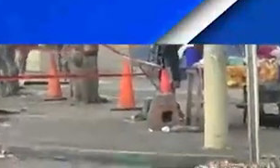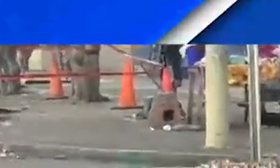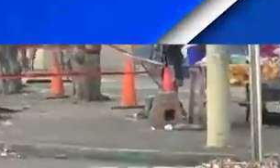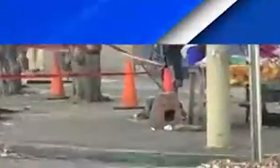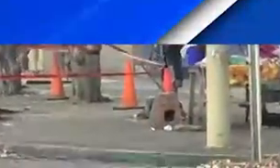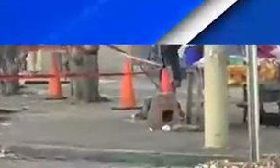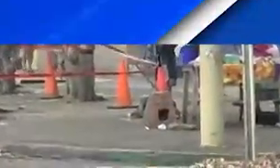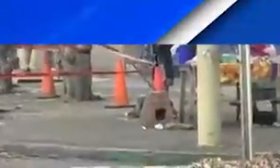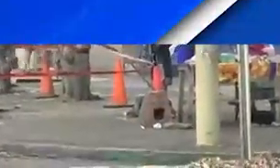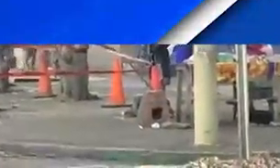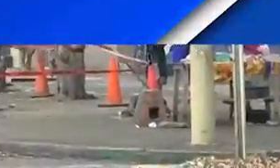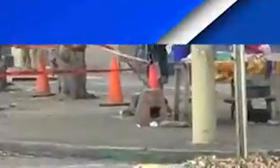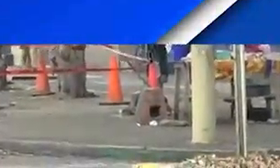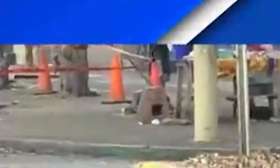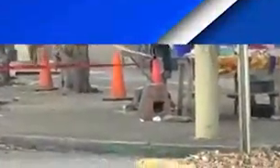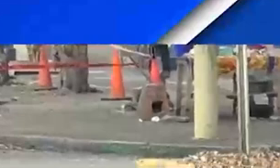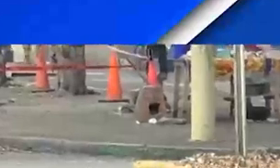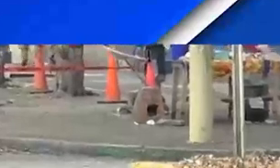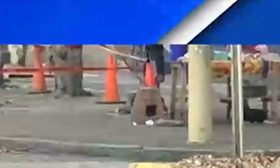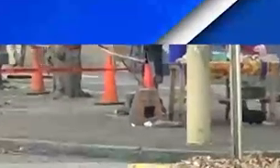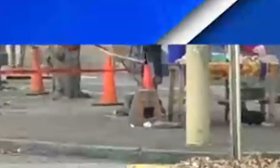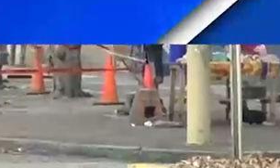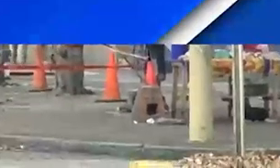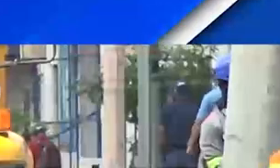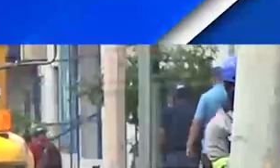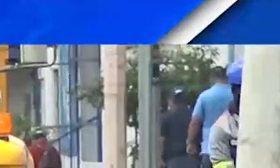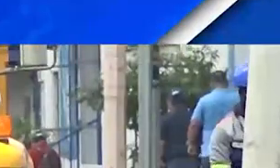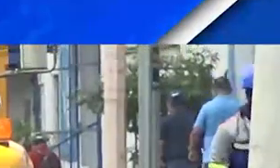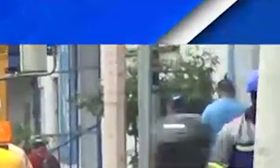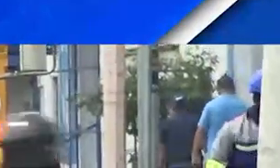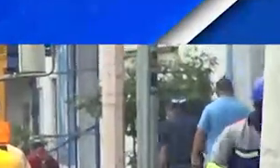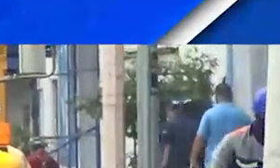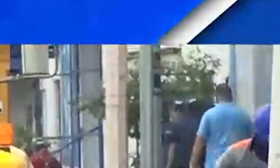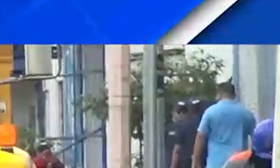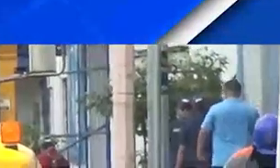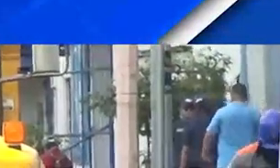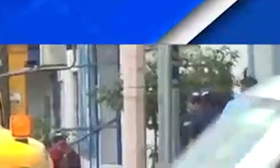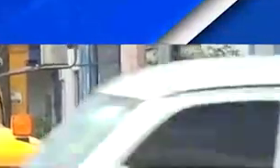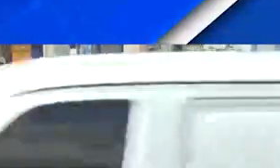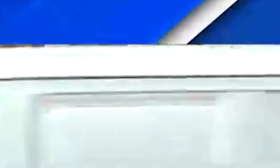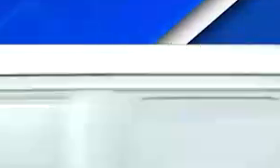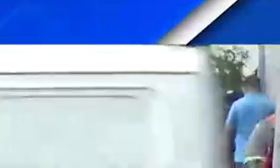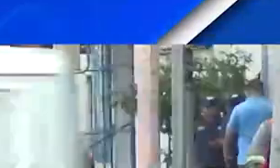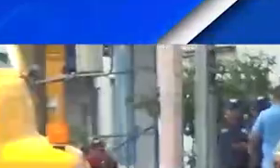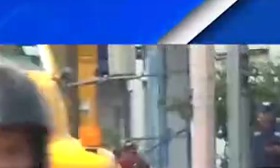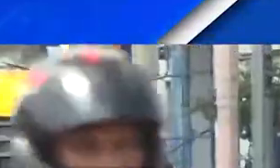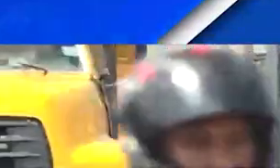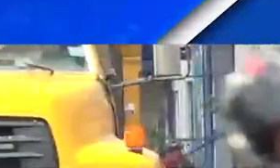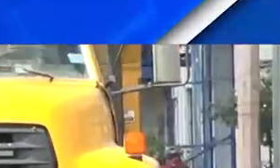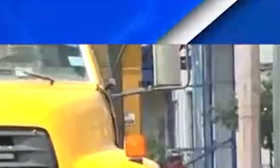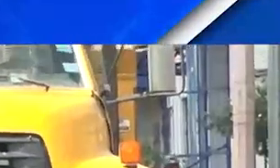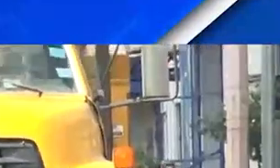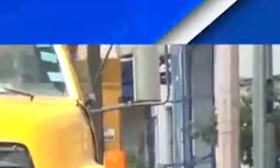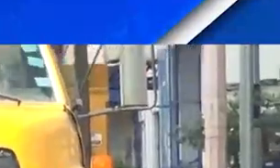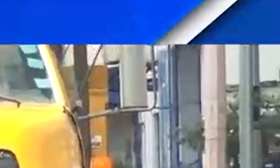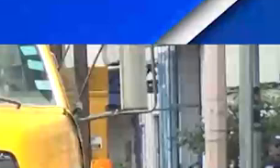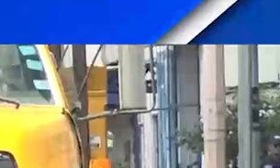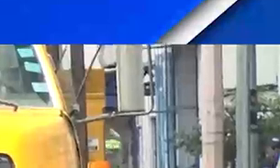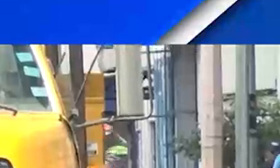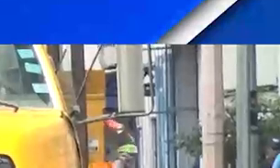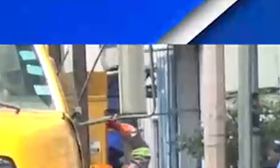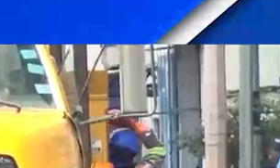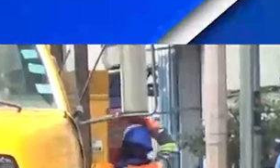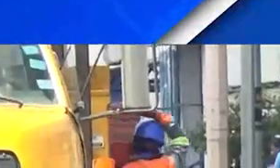contrataciones mayores a los 500.000 córdobas, que está en consonancia con la ley de adiciones a la ley